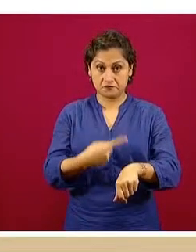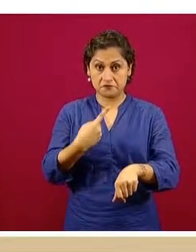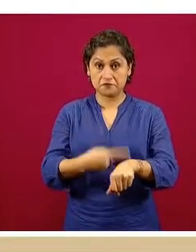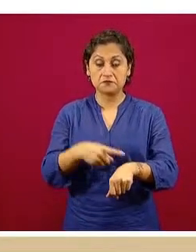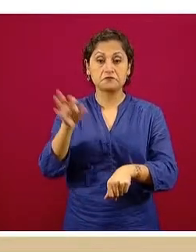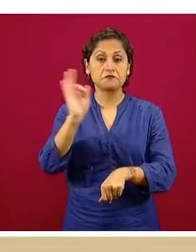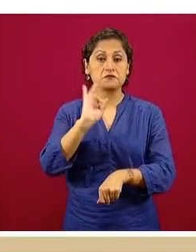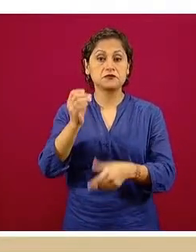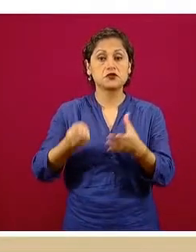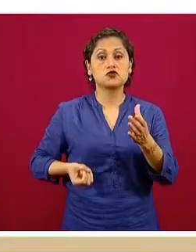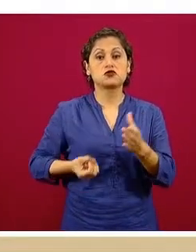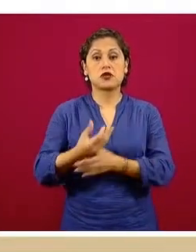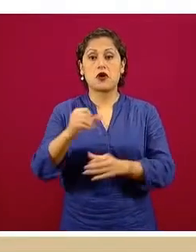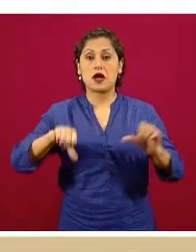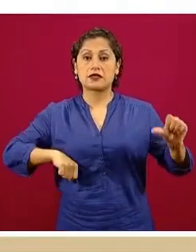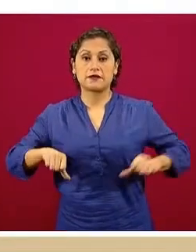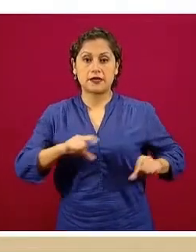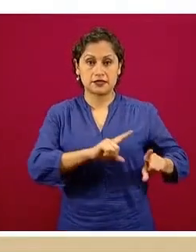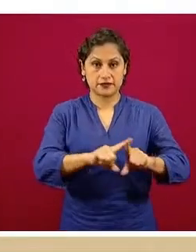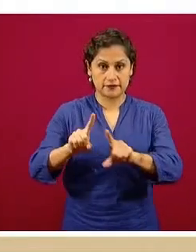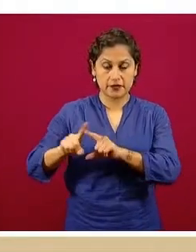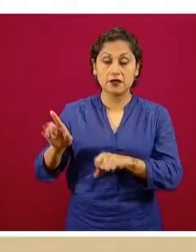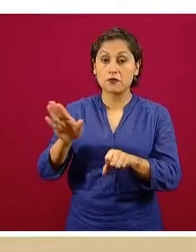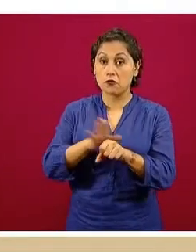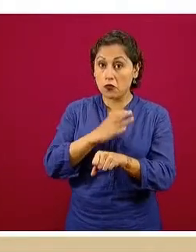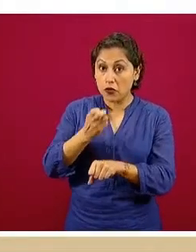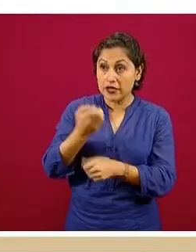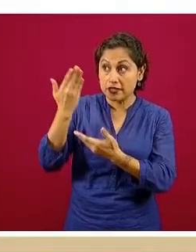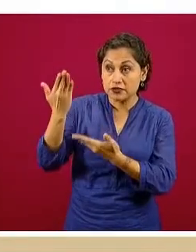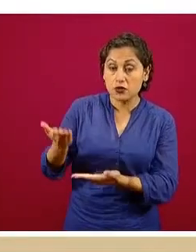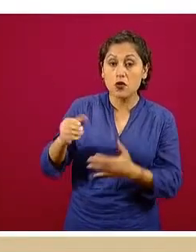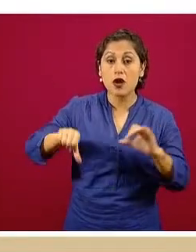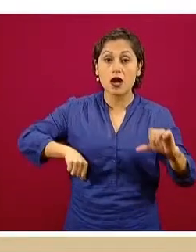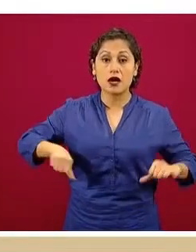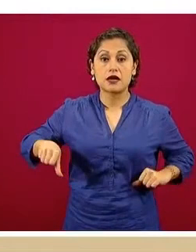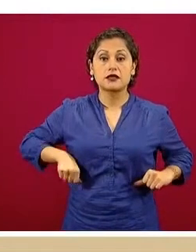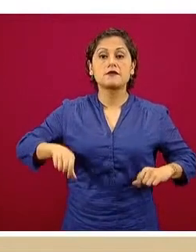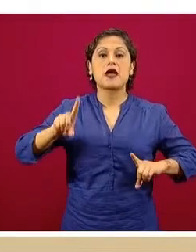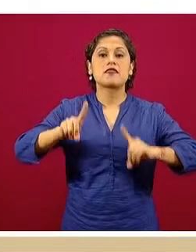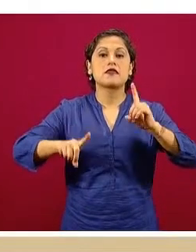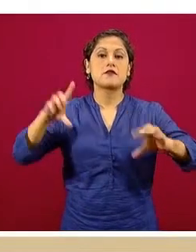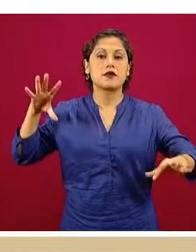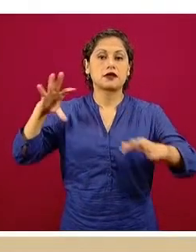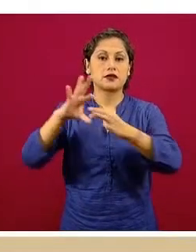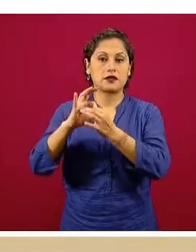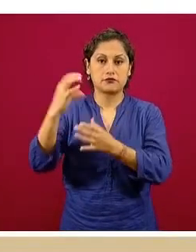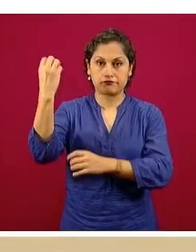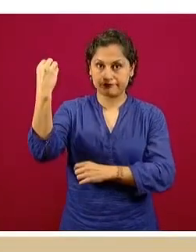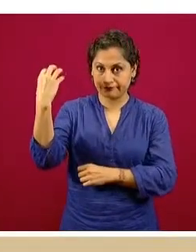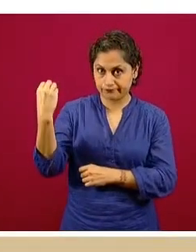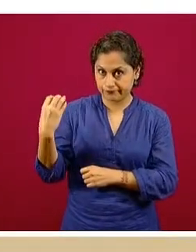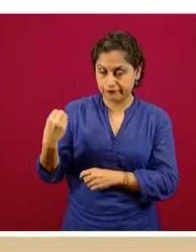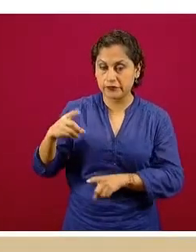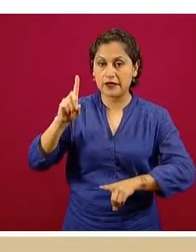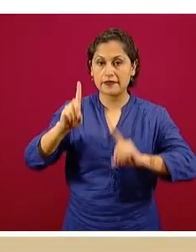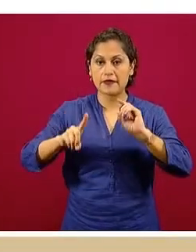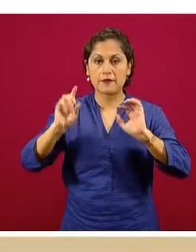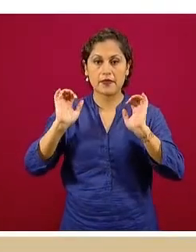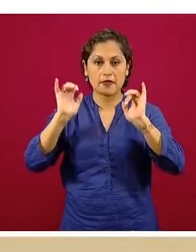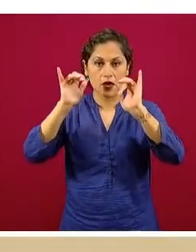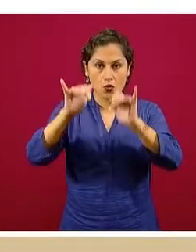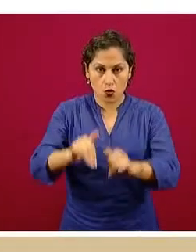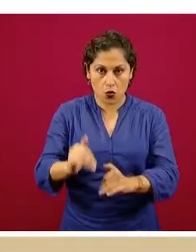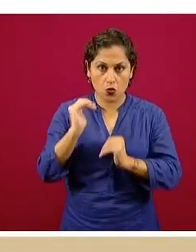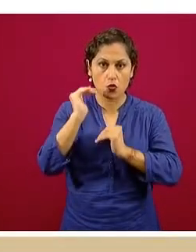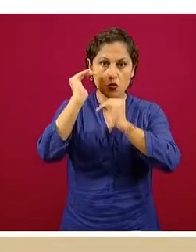actividades por eso las actividades están pensadas en estos niveles de aforo de proporción no